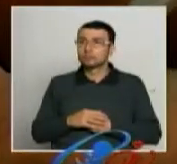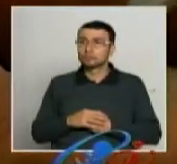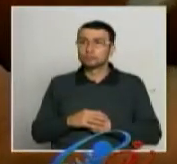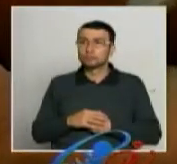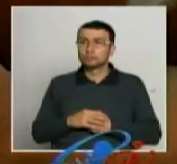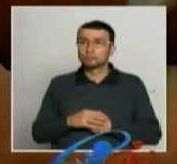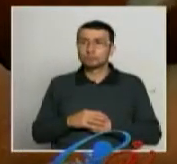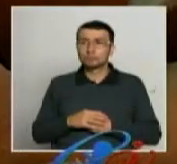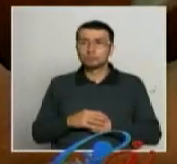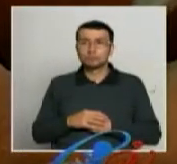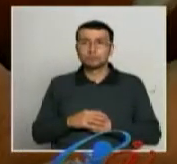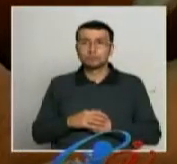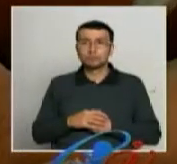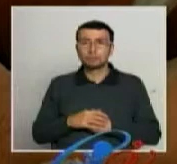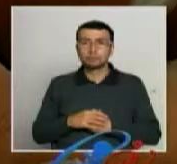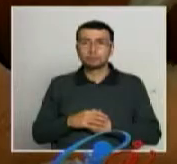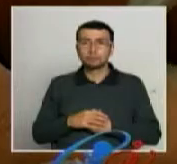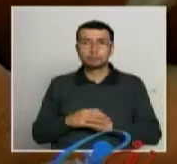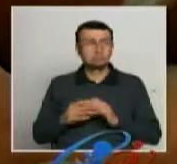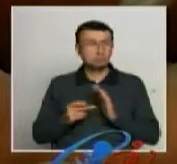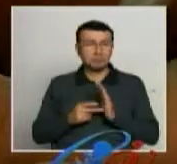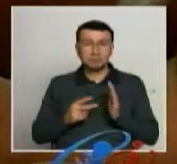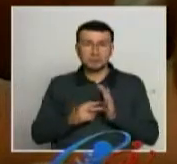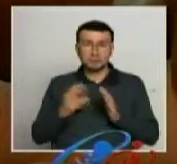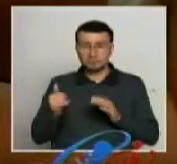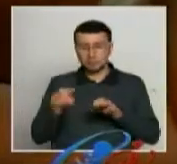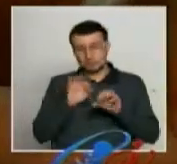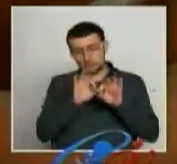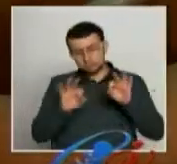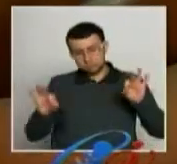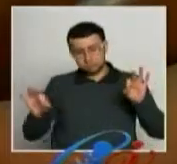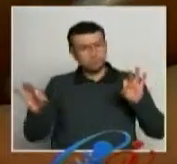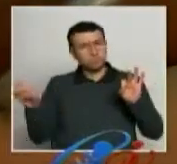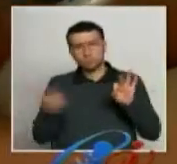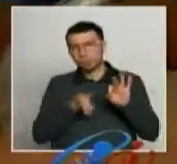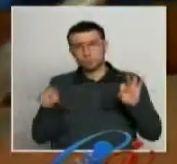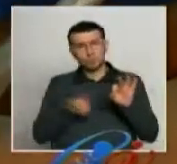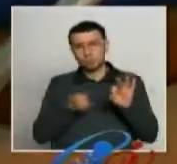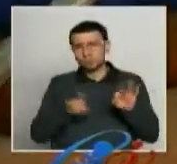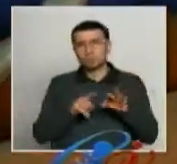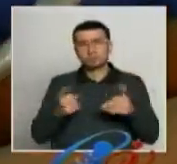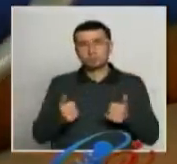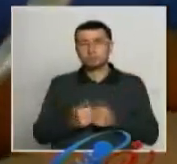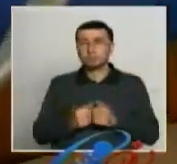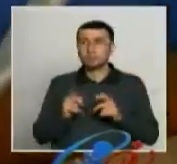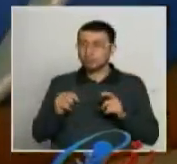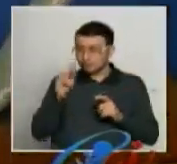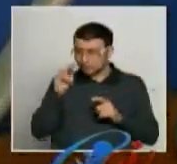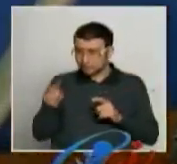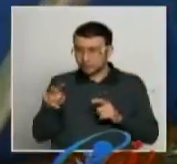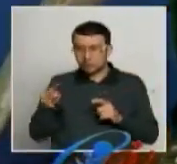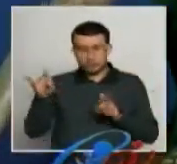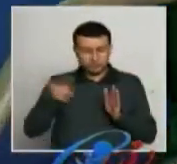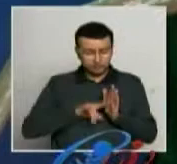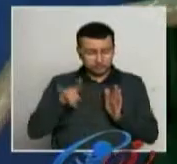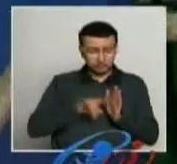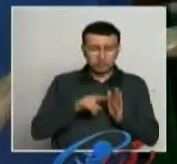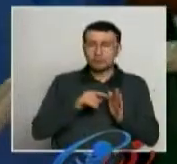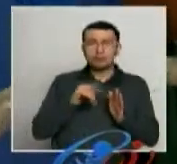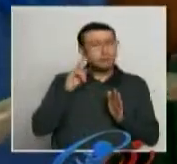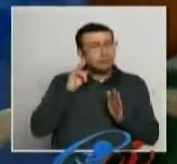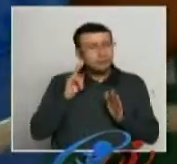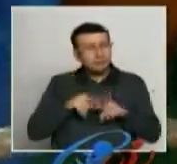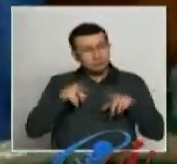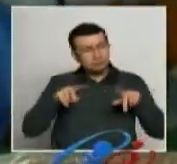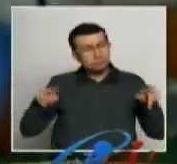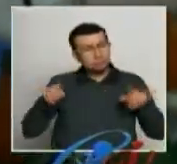que tiene una muy buena permeabilidad de esos vasos. Y eso se manifiesta también en la onda espectral. Vamos a poner la